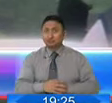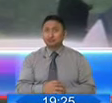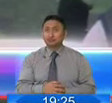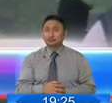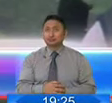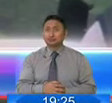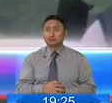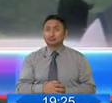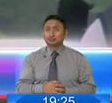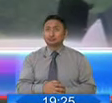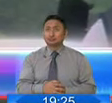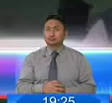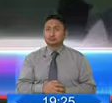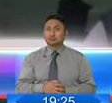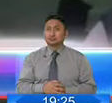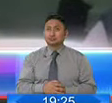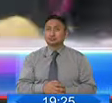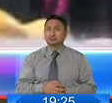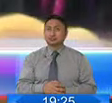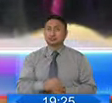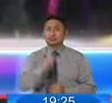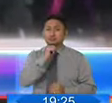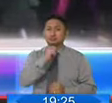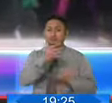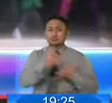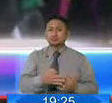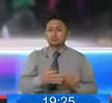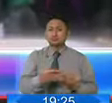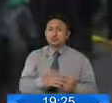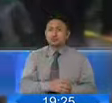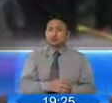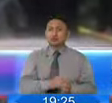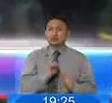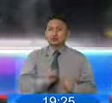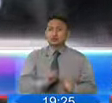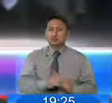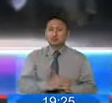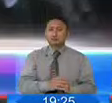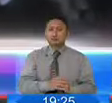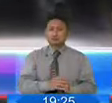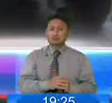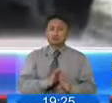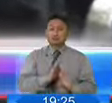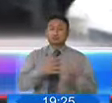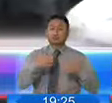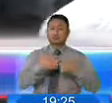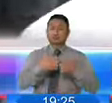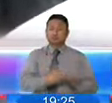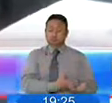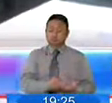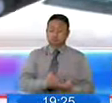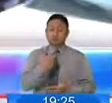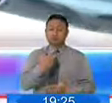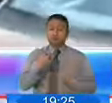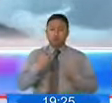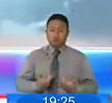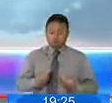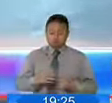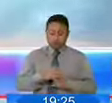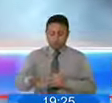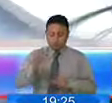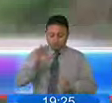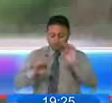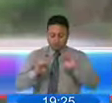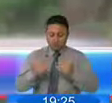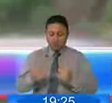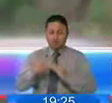está por confirmarse. Prácticamente se han rescatado por parte del cuerpo de bomberos 3 cuerpos, los mismos que hayan sido trasladados a